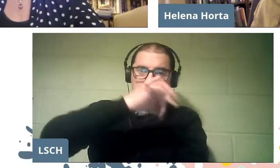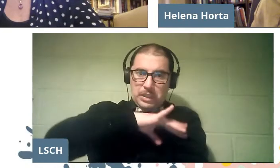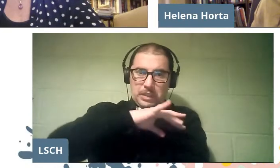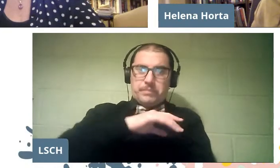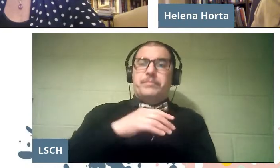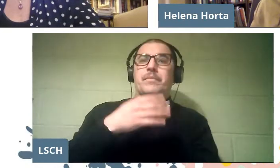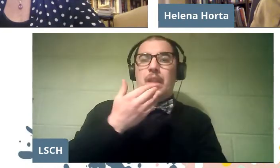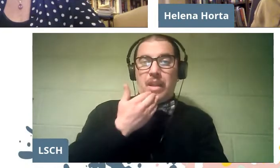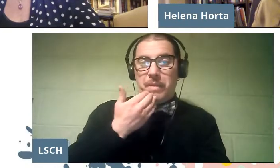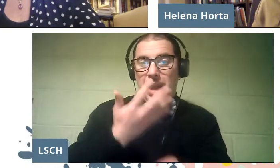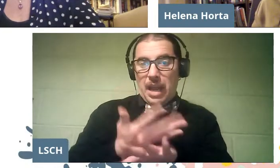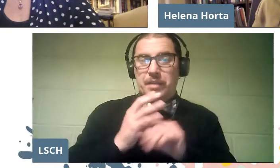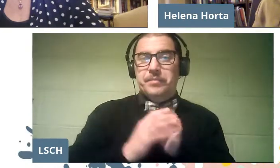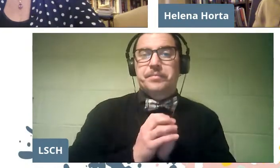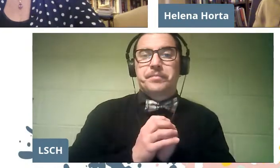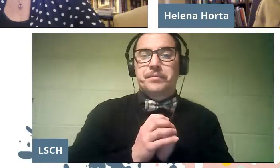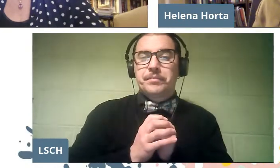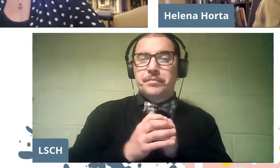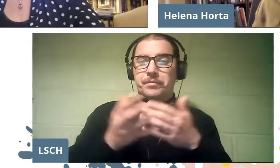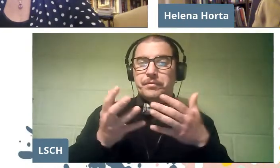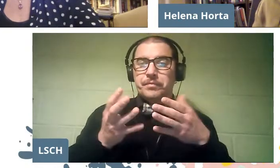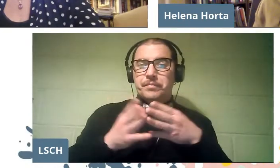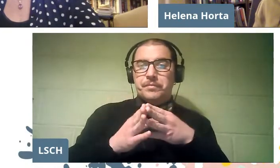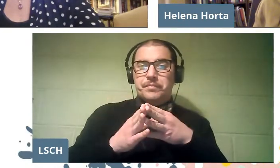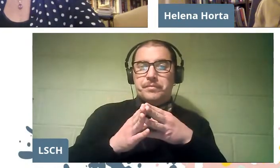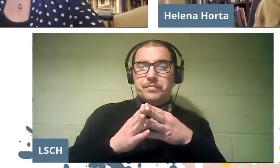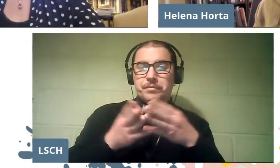hay efectivamente